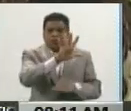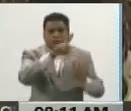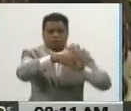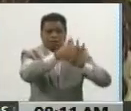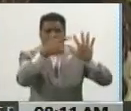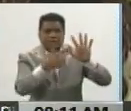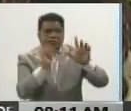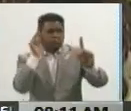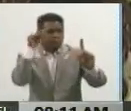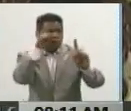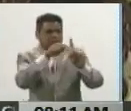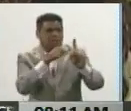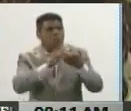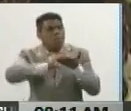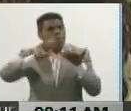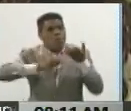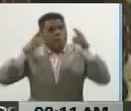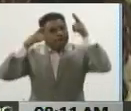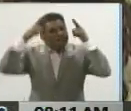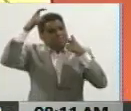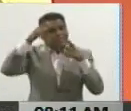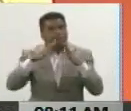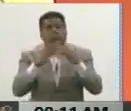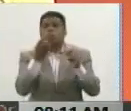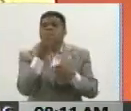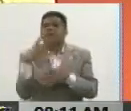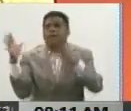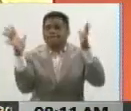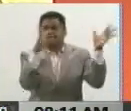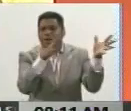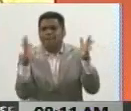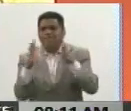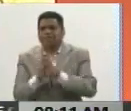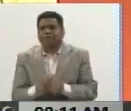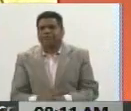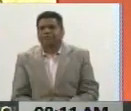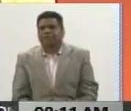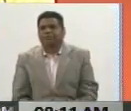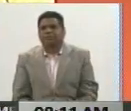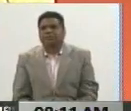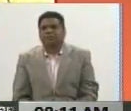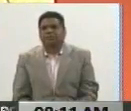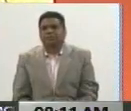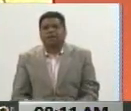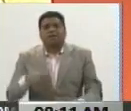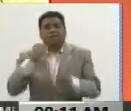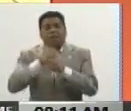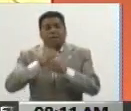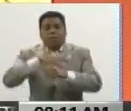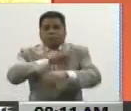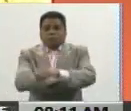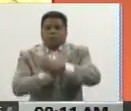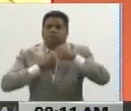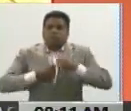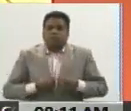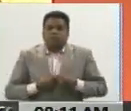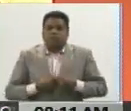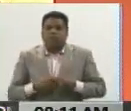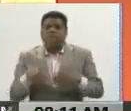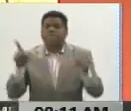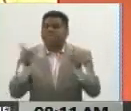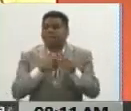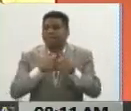lo escribió puño y letra, pensando siempre en el bienestar del medio ambiente? Sí, lo primero es que, bueno, el trabajo fundamental de nosotros es la recuperación del agua,